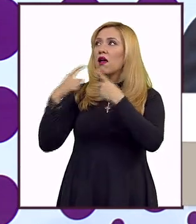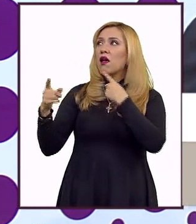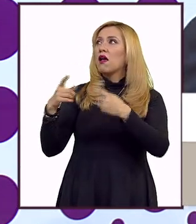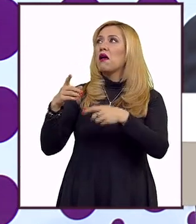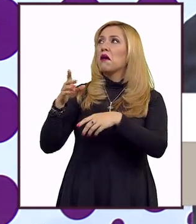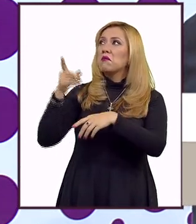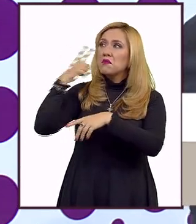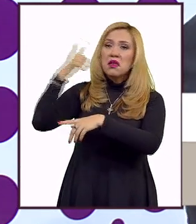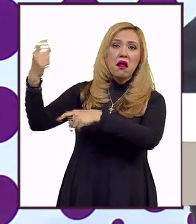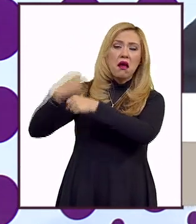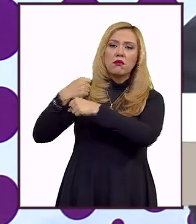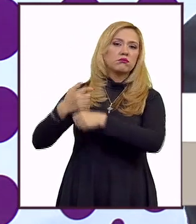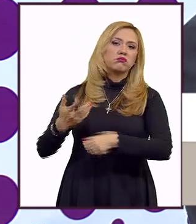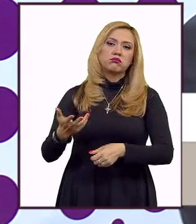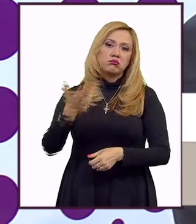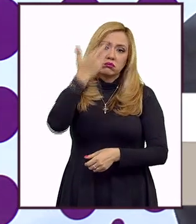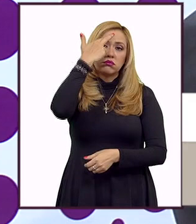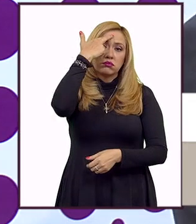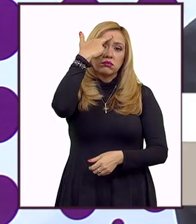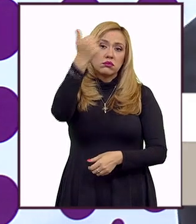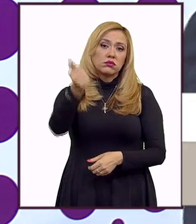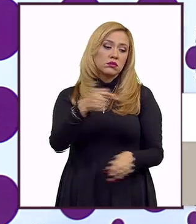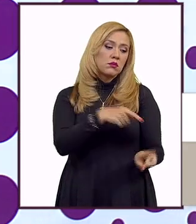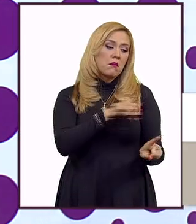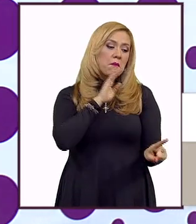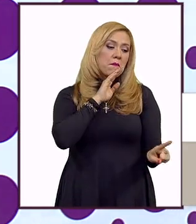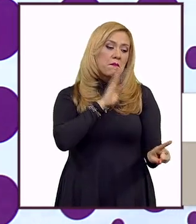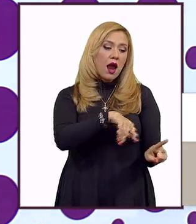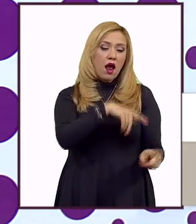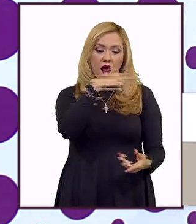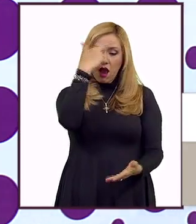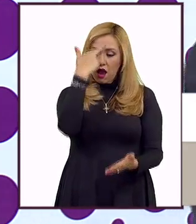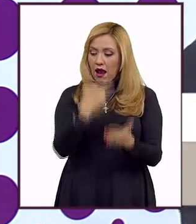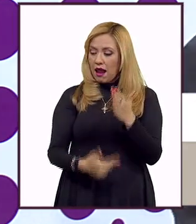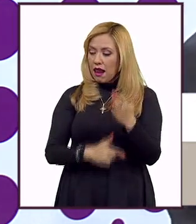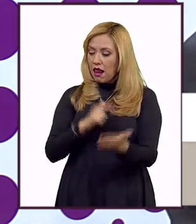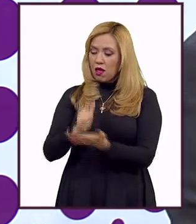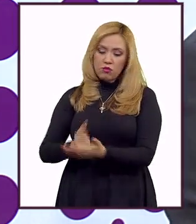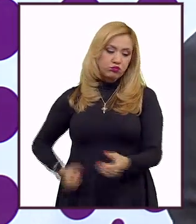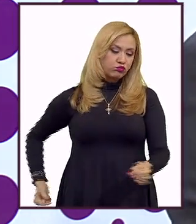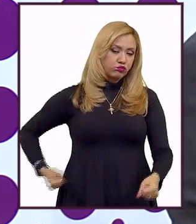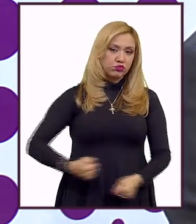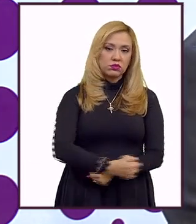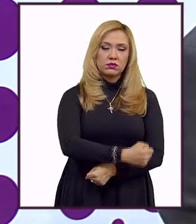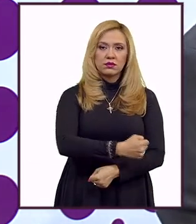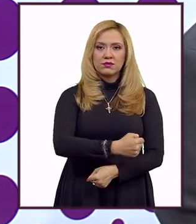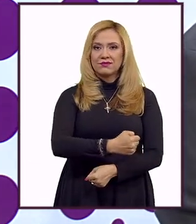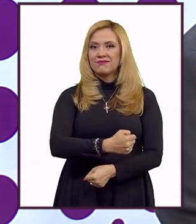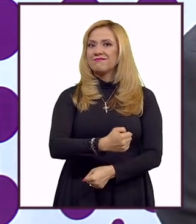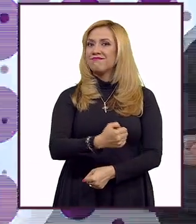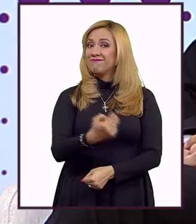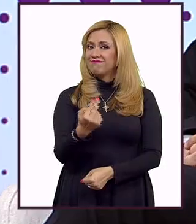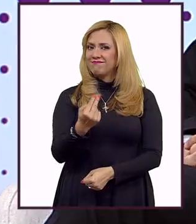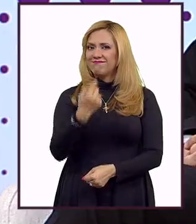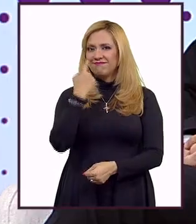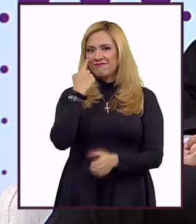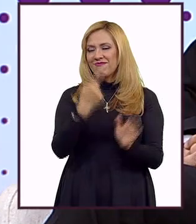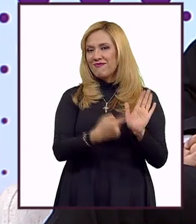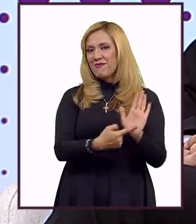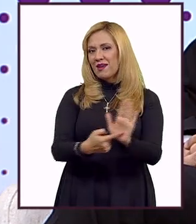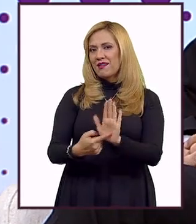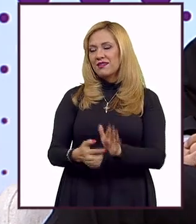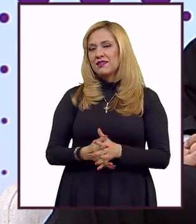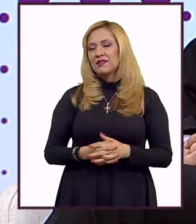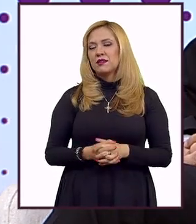defensa frente a la conducta que ha cometido. Entonces, están planteadas algunas ideas para continuar discutiendo. Sara, ¿cuáles